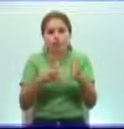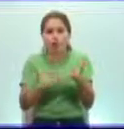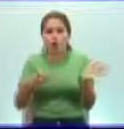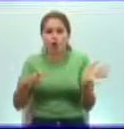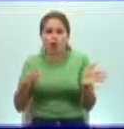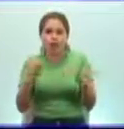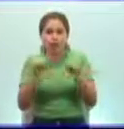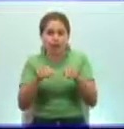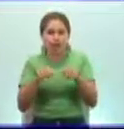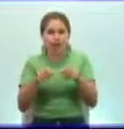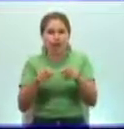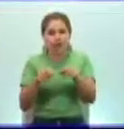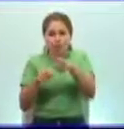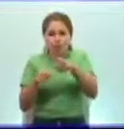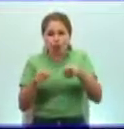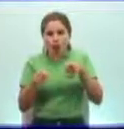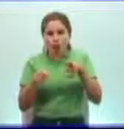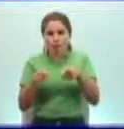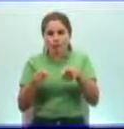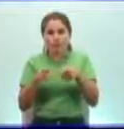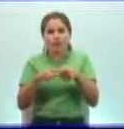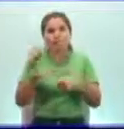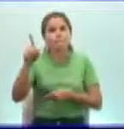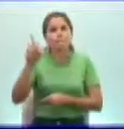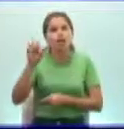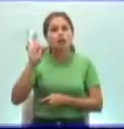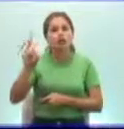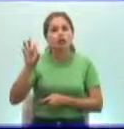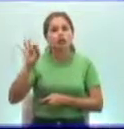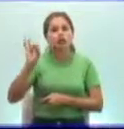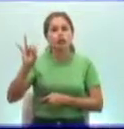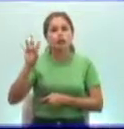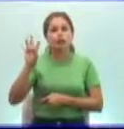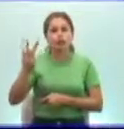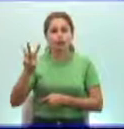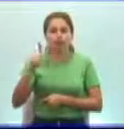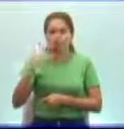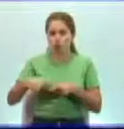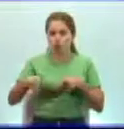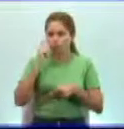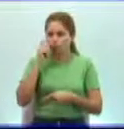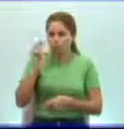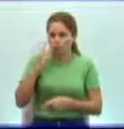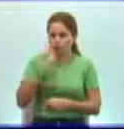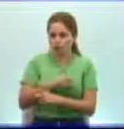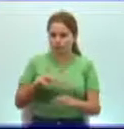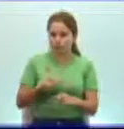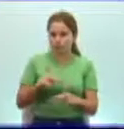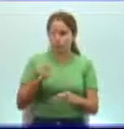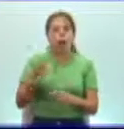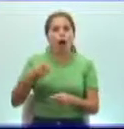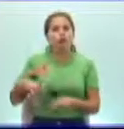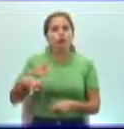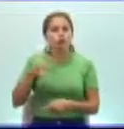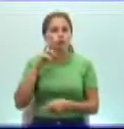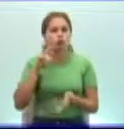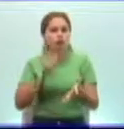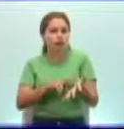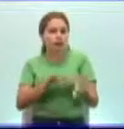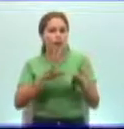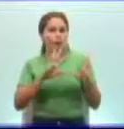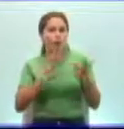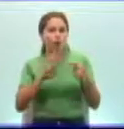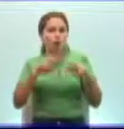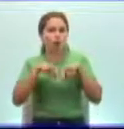eléctrica en dicho alambre. Y en 1873, James Clerk Maxwell aprovechó estas observaciones junto con